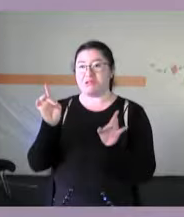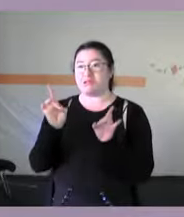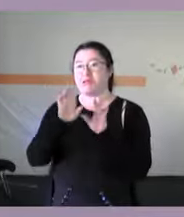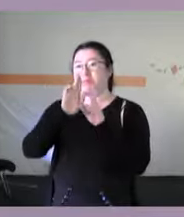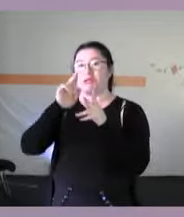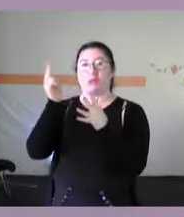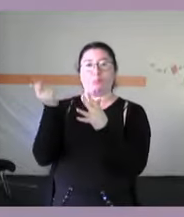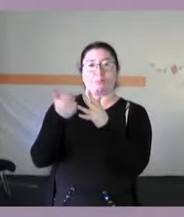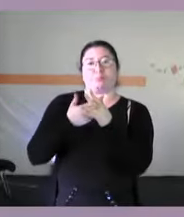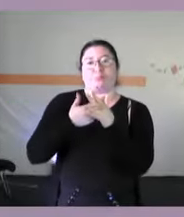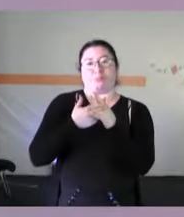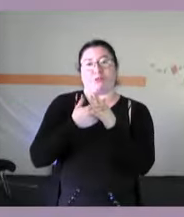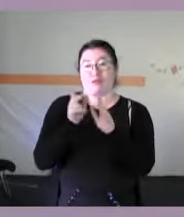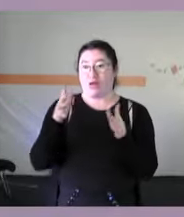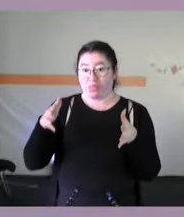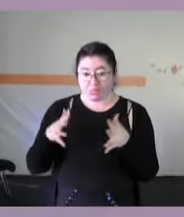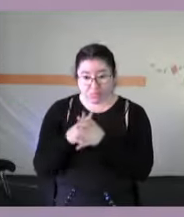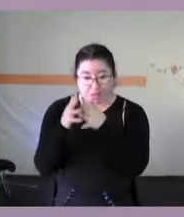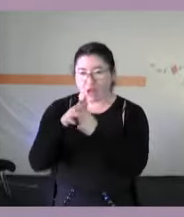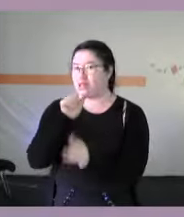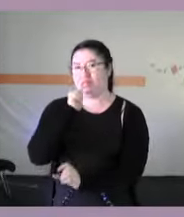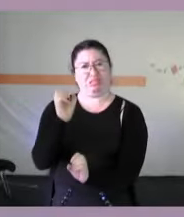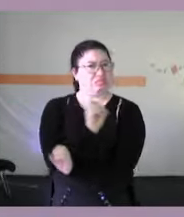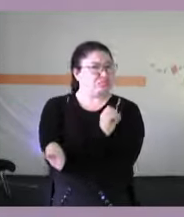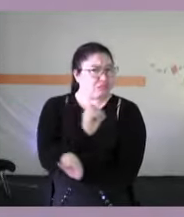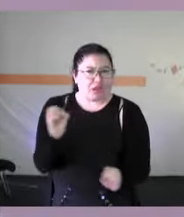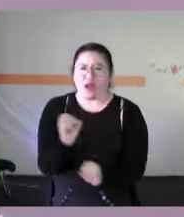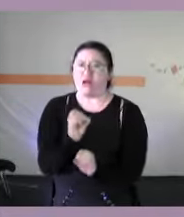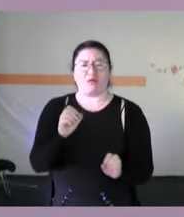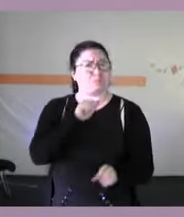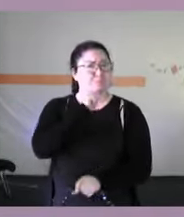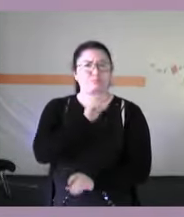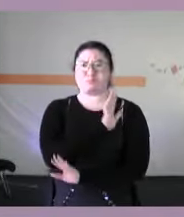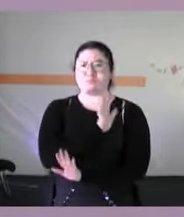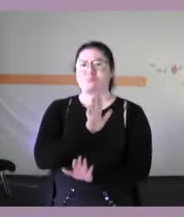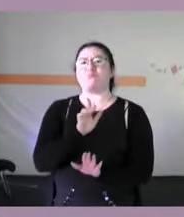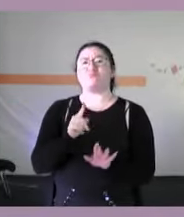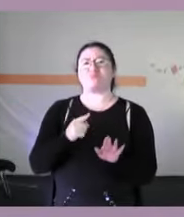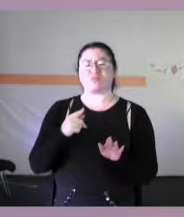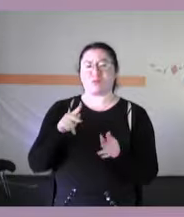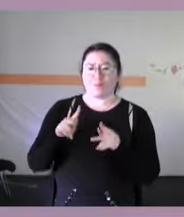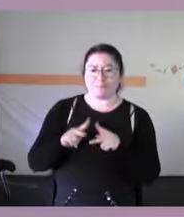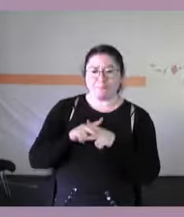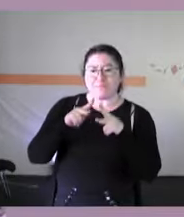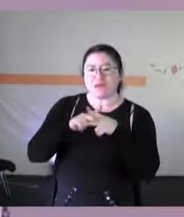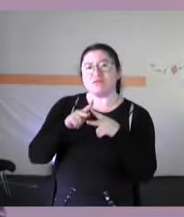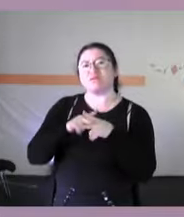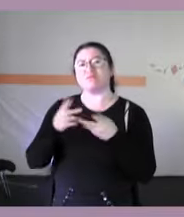guerra, no en ataques terroristas, no en batallas entre